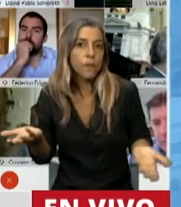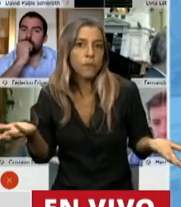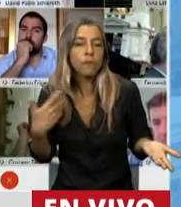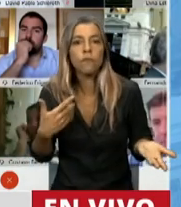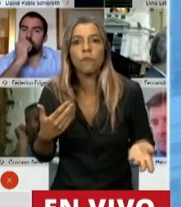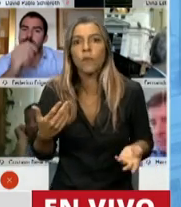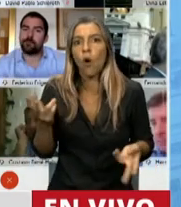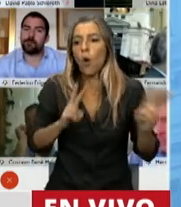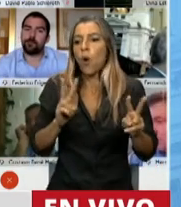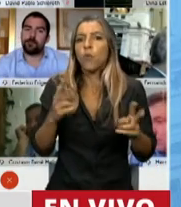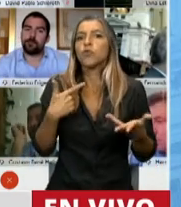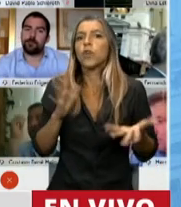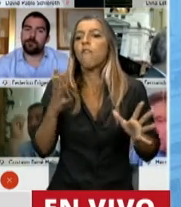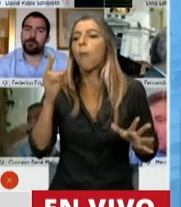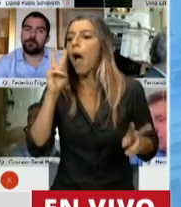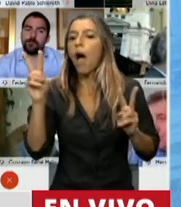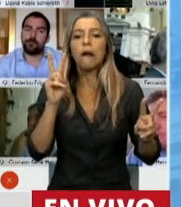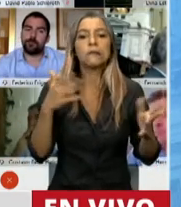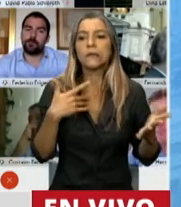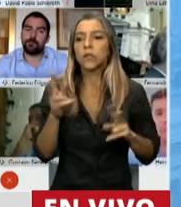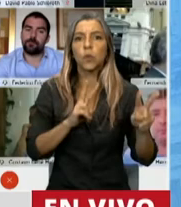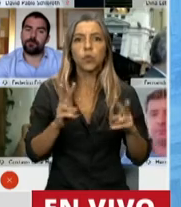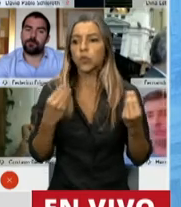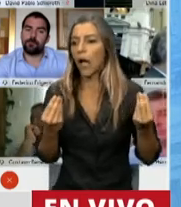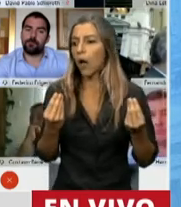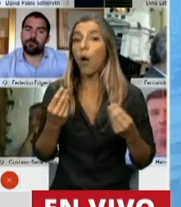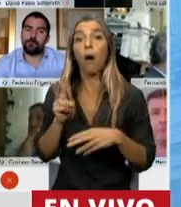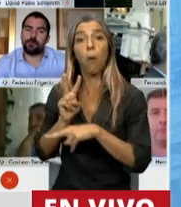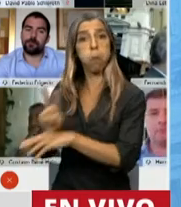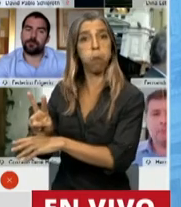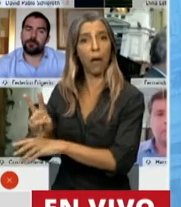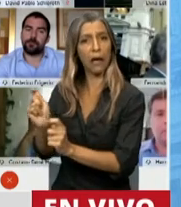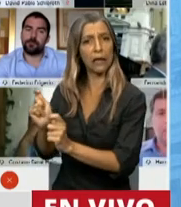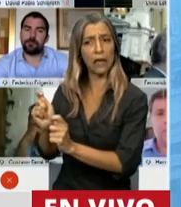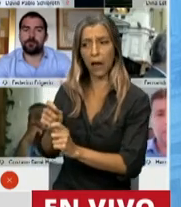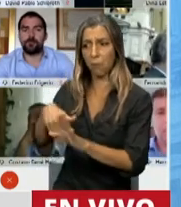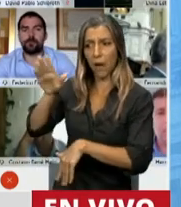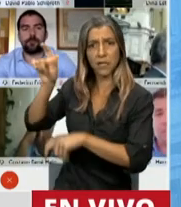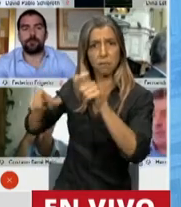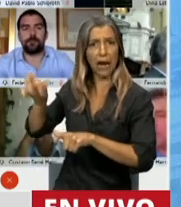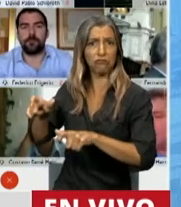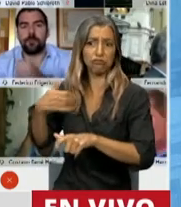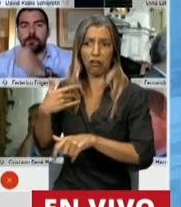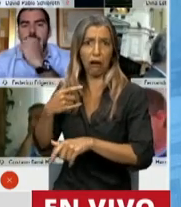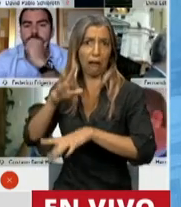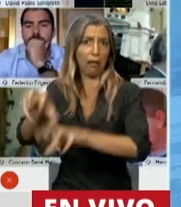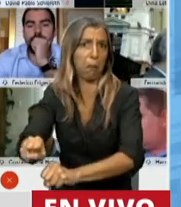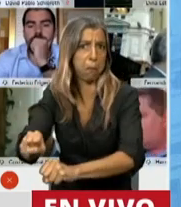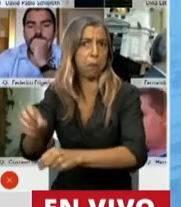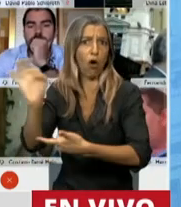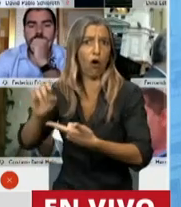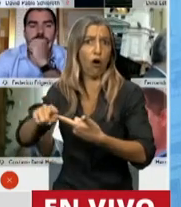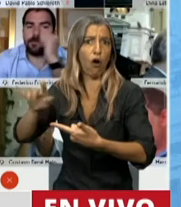también vacila entre proteger a los delincuentes y proteger a las víctimas, y confunde delitos